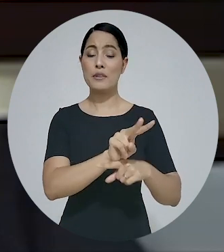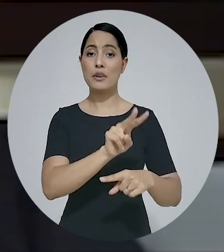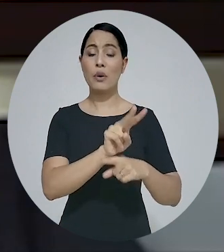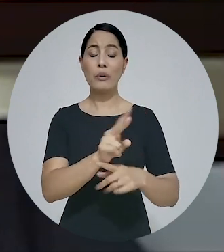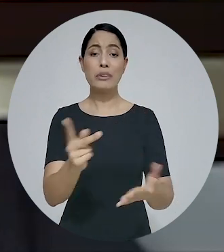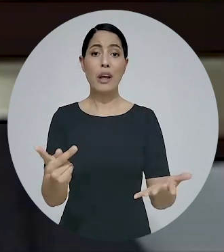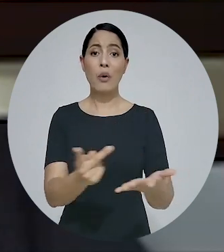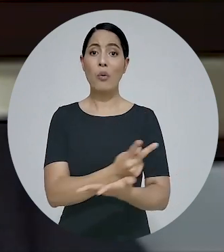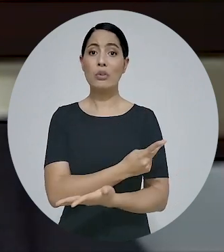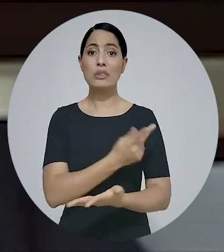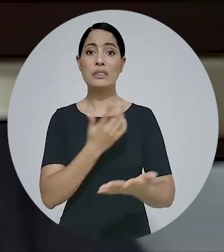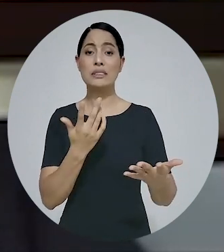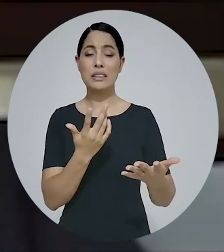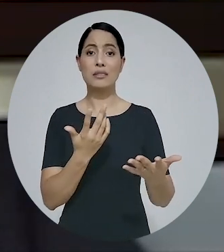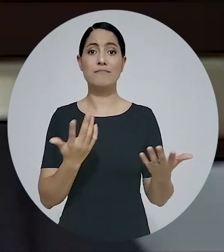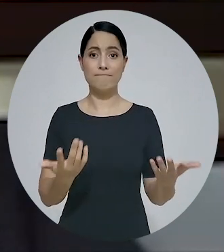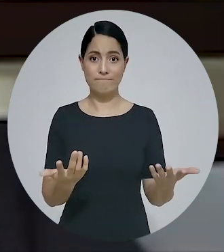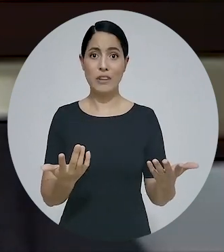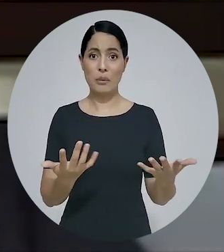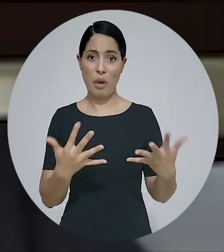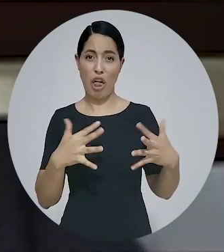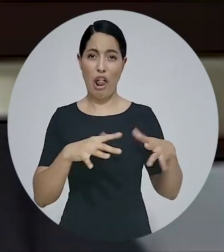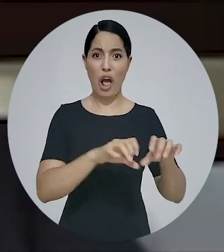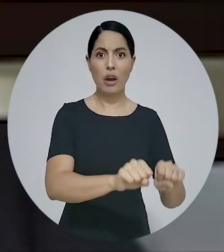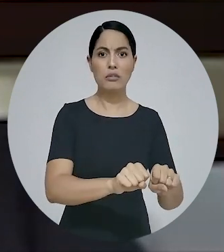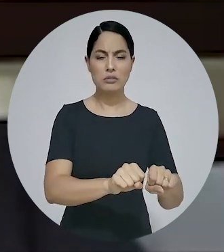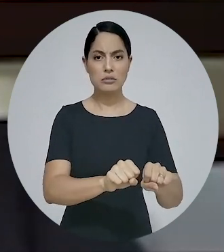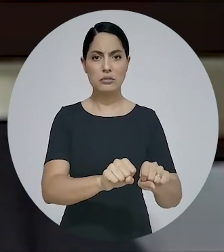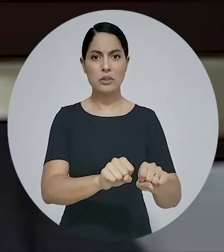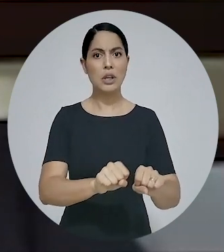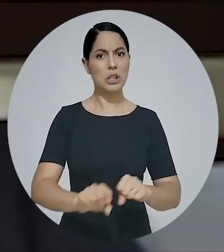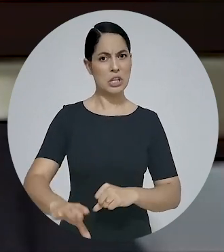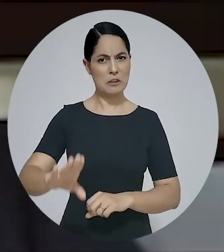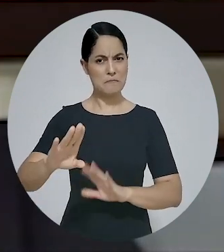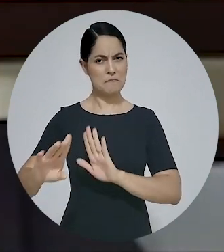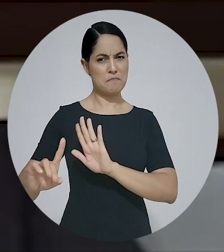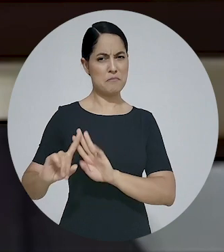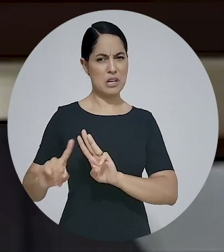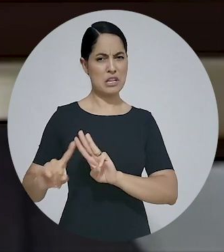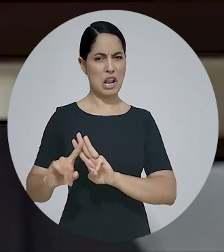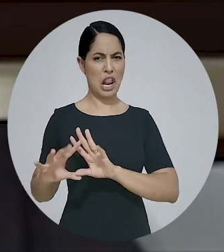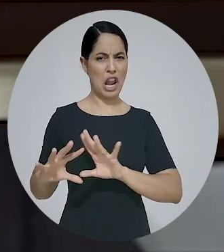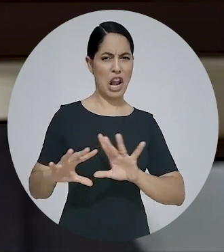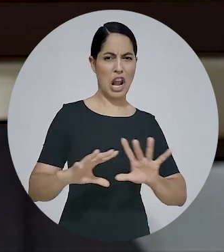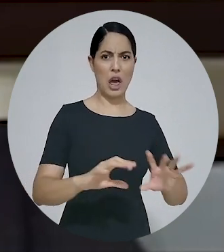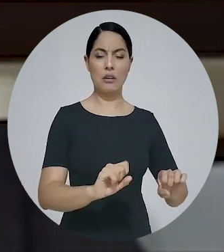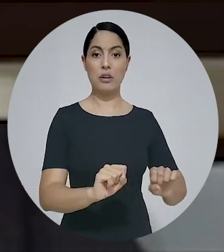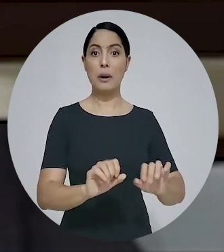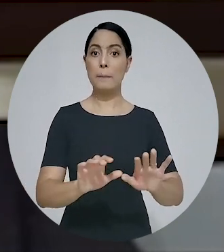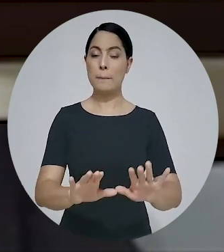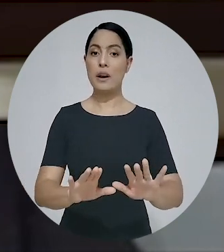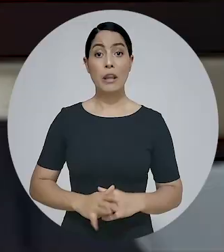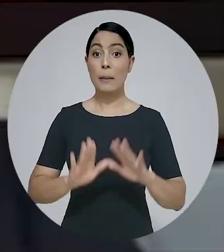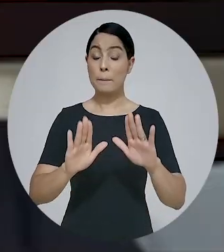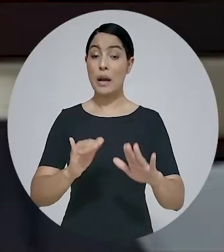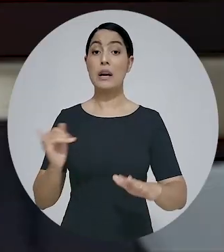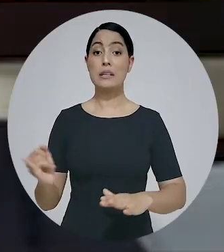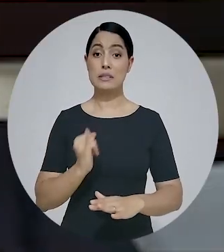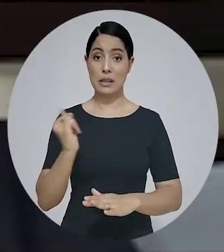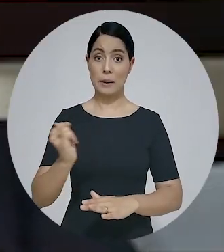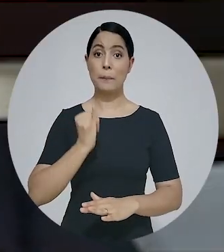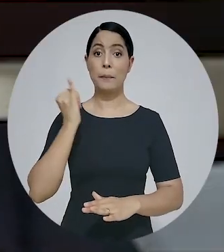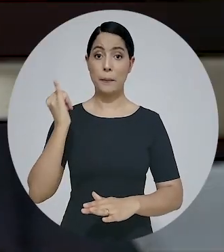medio ambiente son encarcelados. La militarización de las tierras y los territorios indígenas es latente.